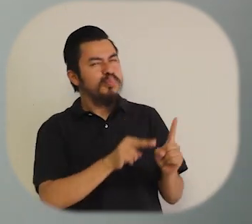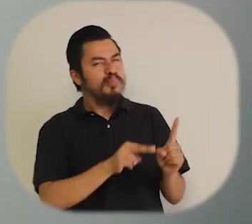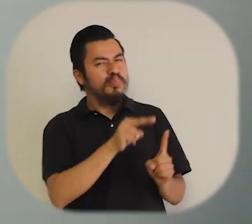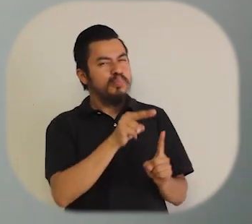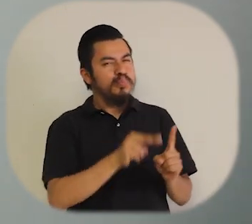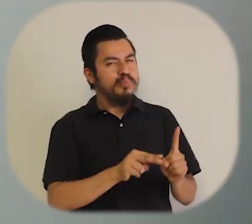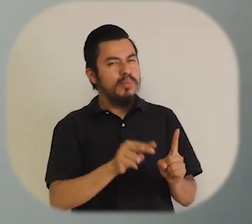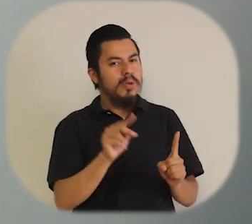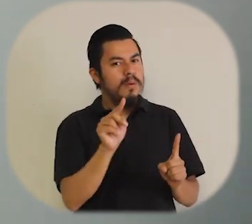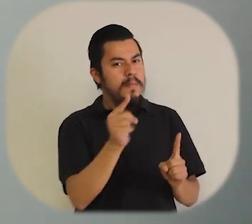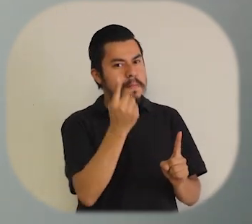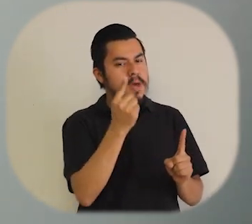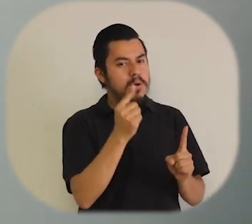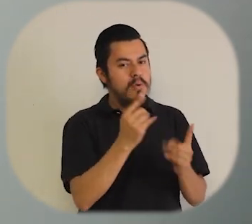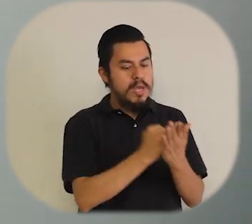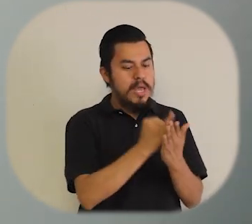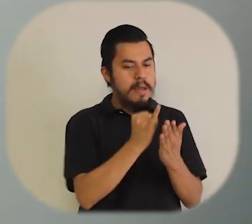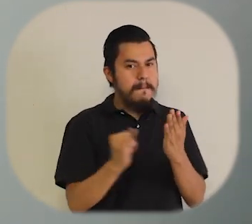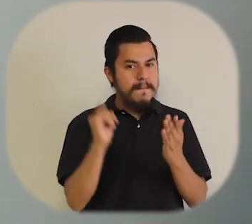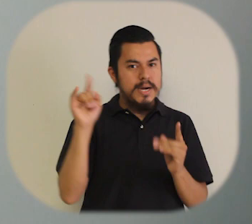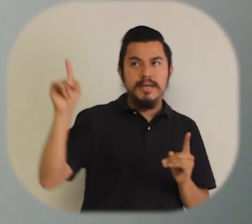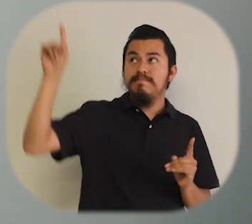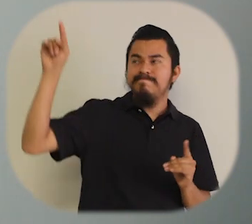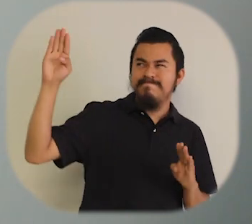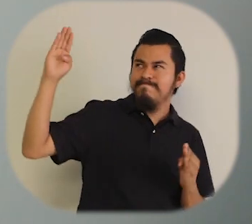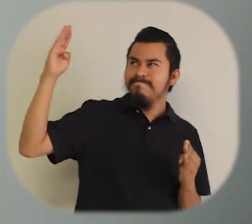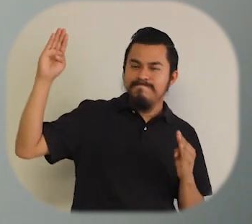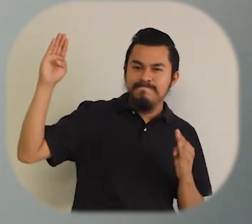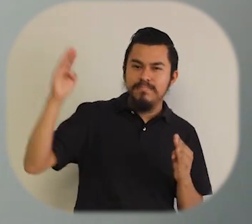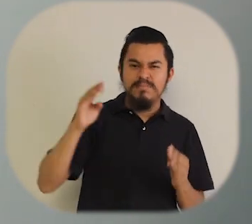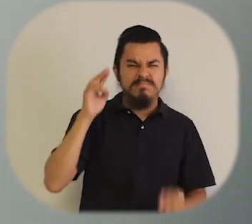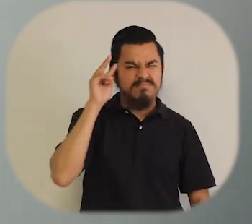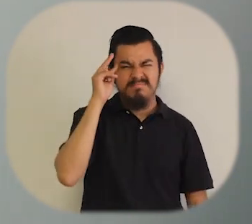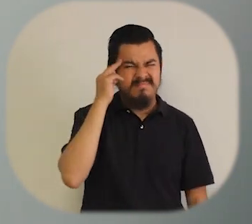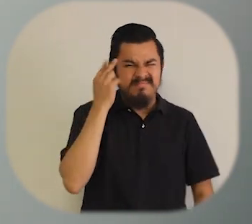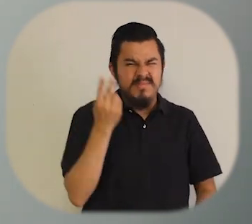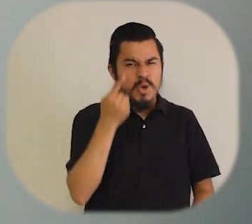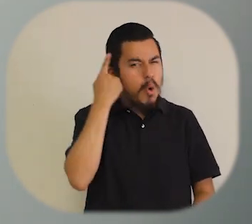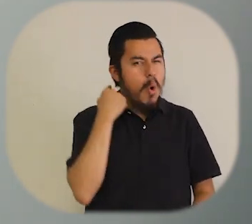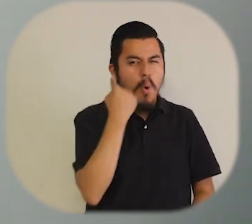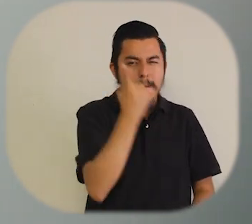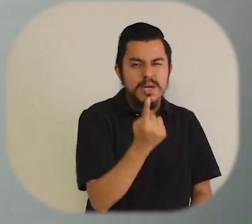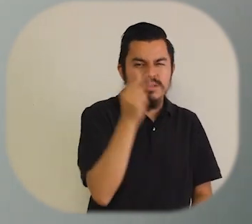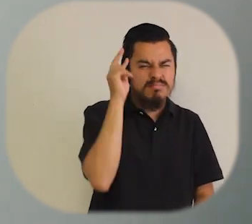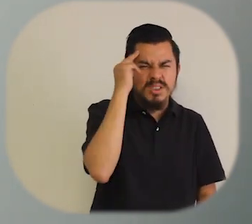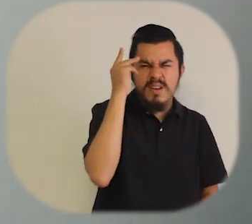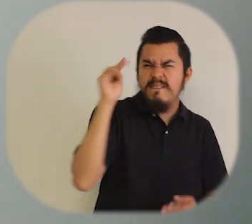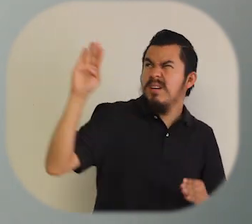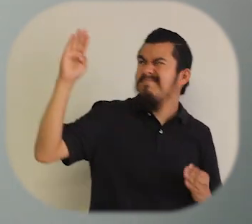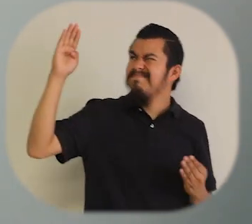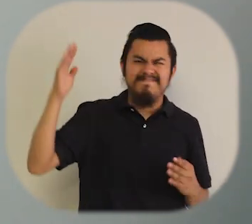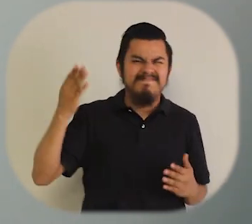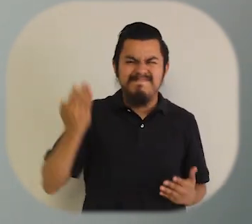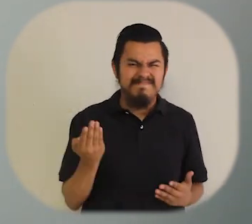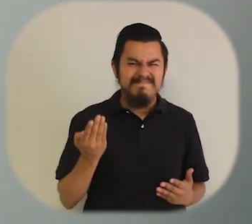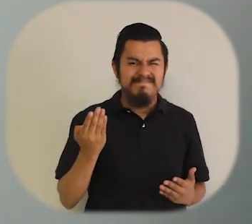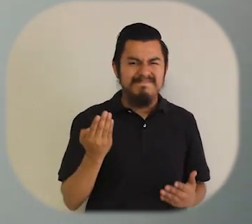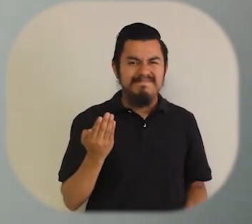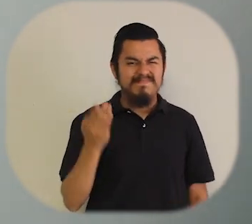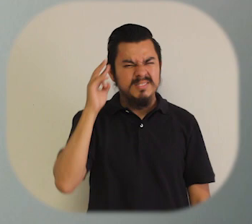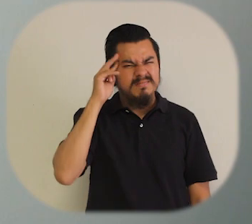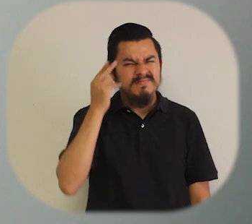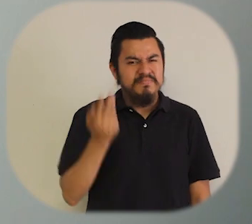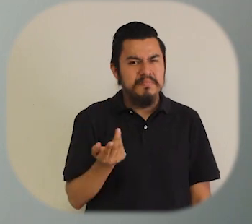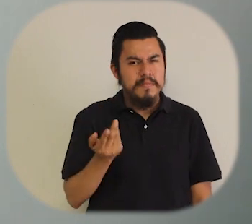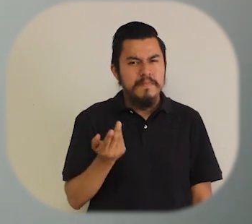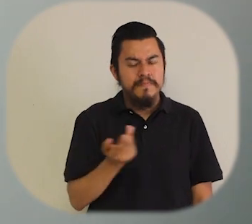El hombre fue creado a imagen de Dios. Entonces, ¿qué quiere decir esto? De una forma un poco más